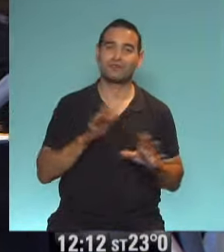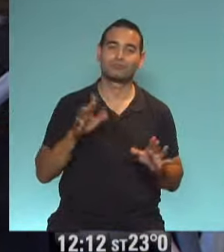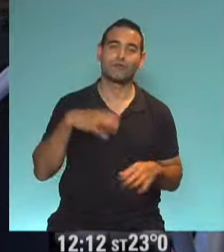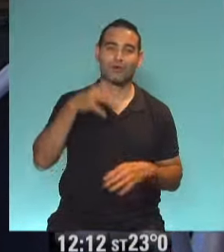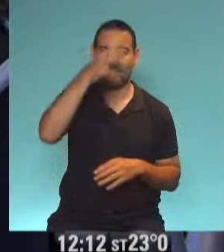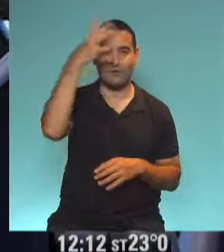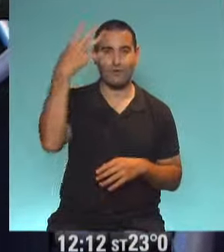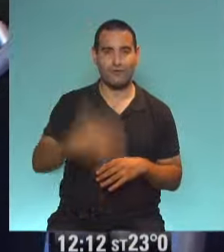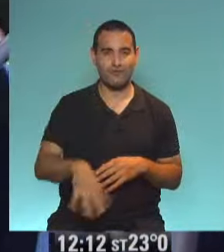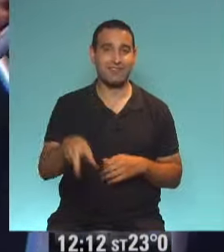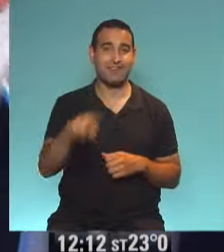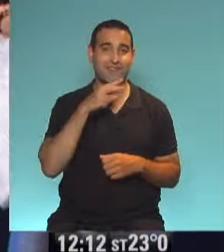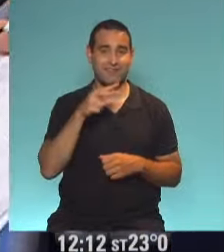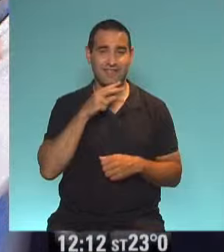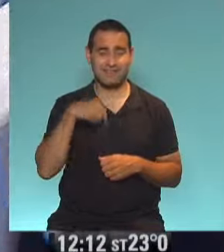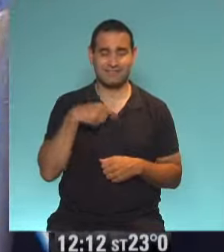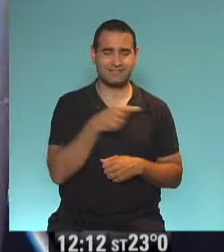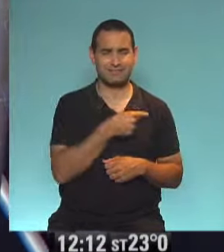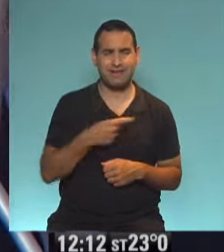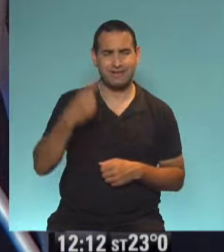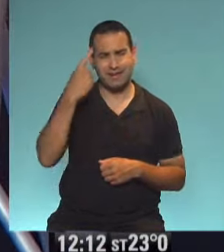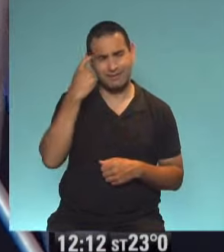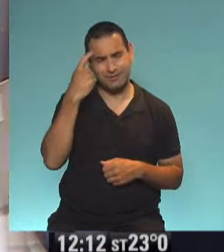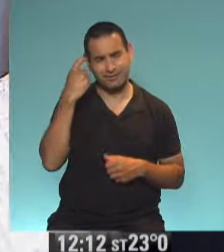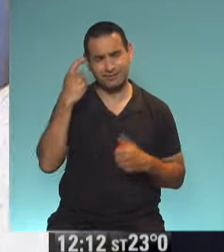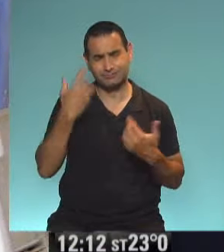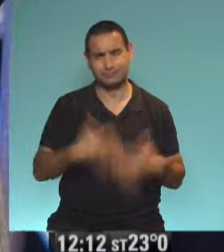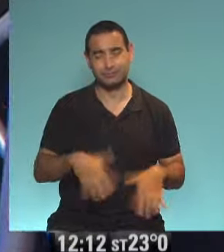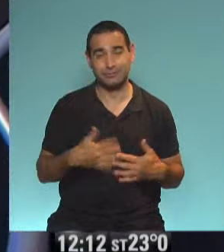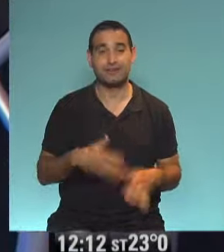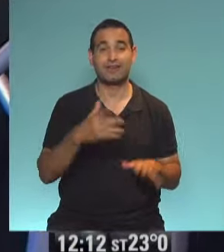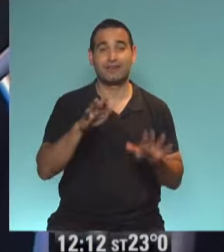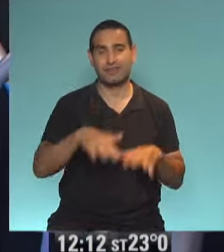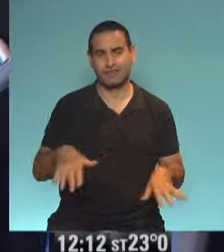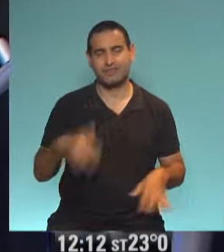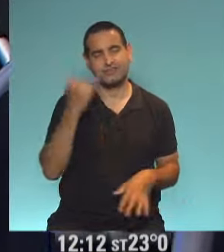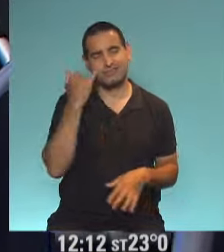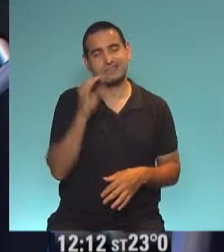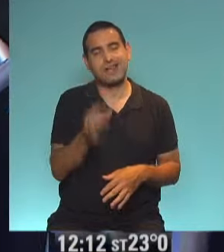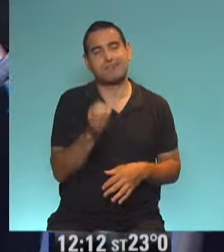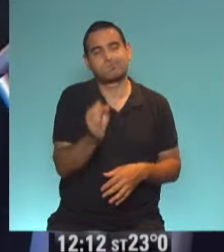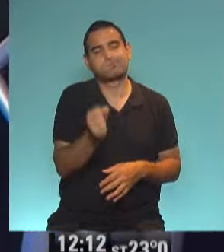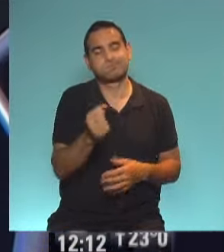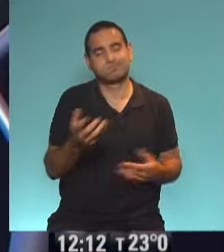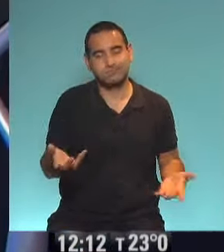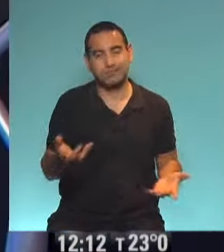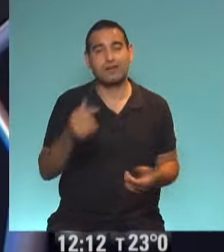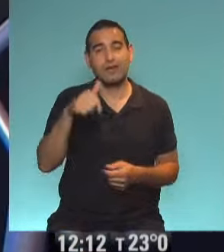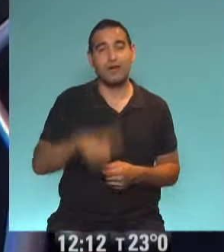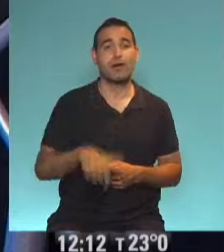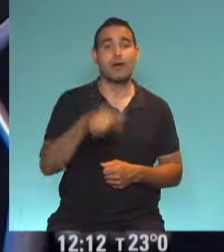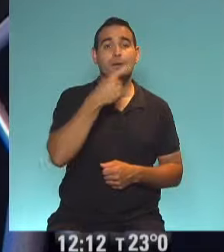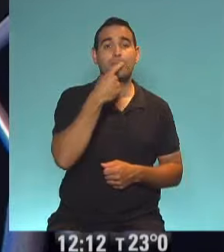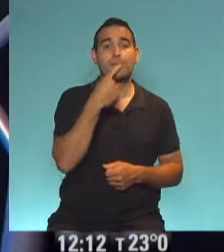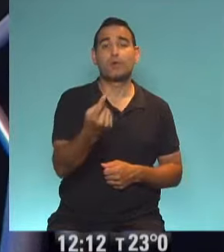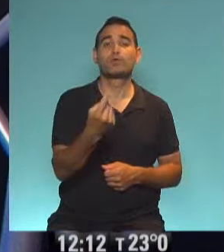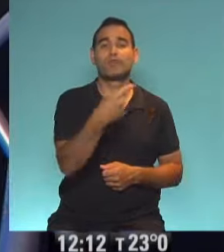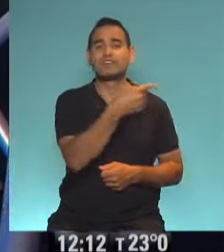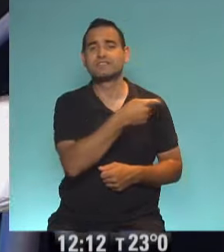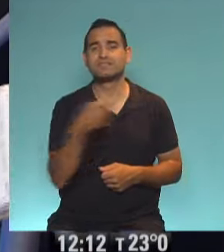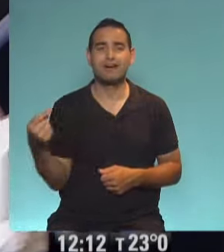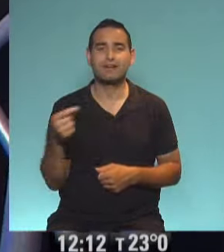viernes con todo lo que aprendimos esta semana. ¡Maravilloso! ¡Claro! Los chicos y las chicas ya deben saber, por supuesto, cuál es la